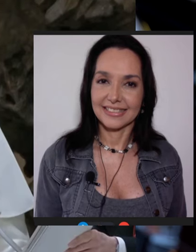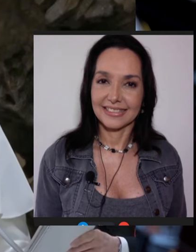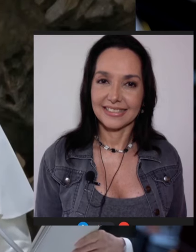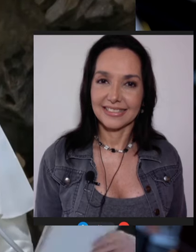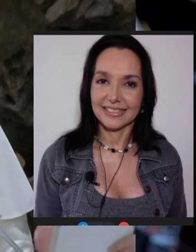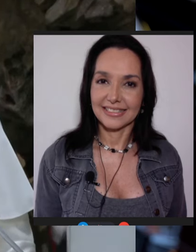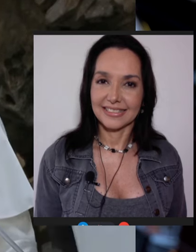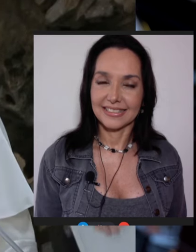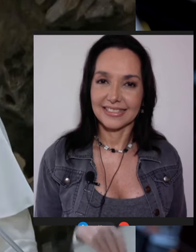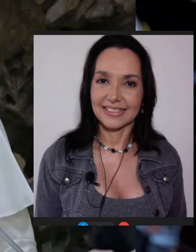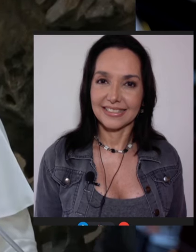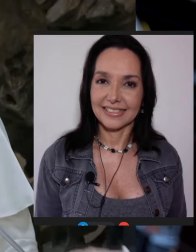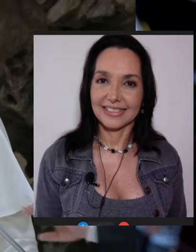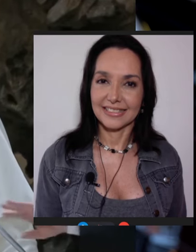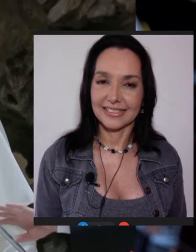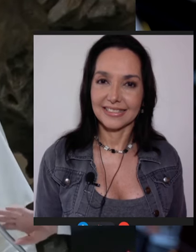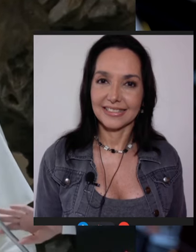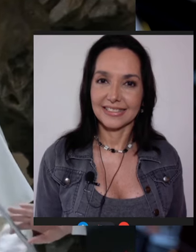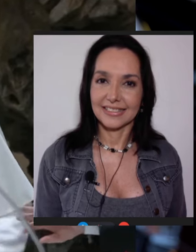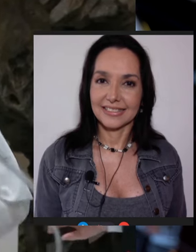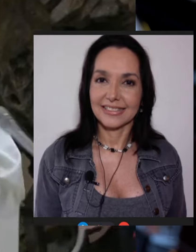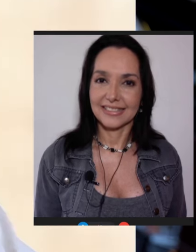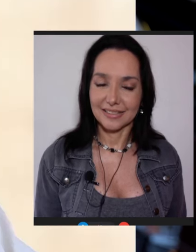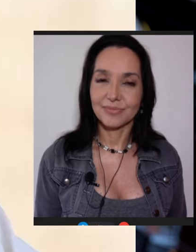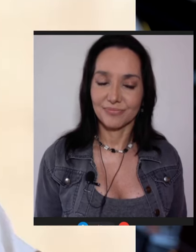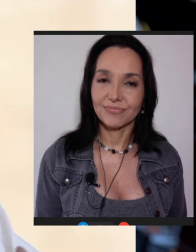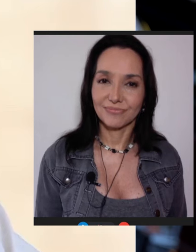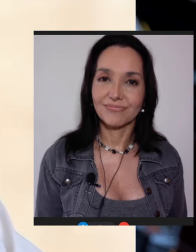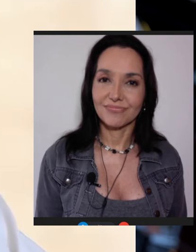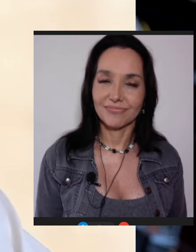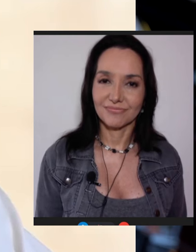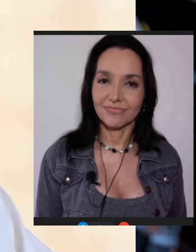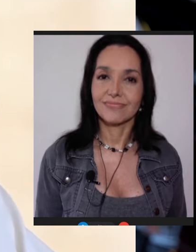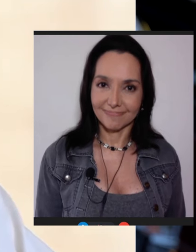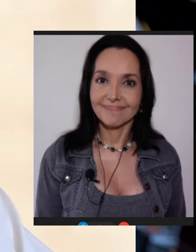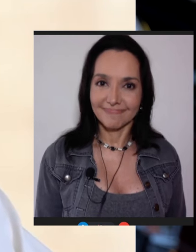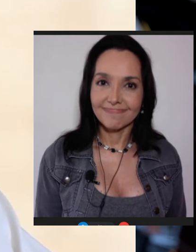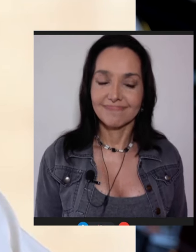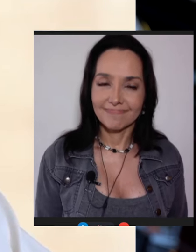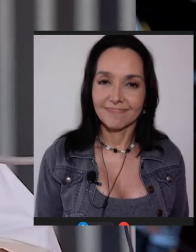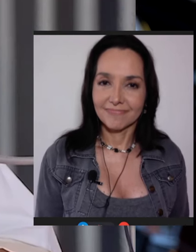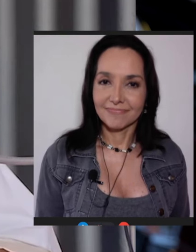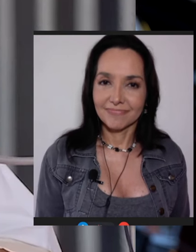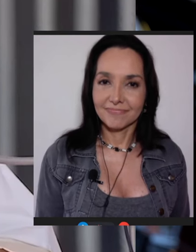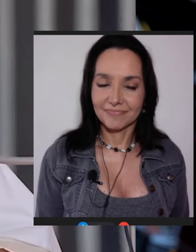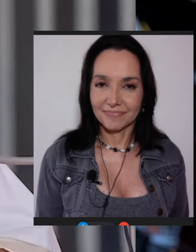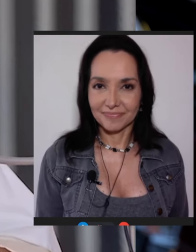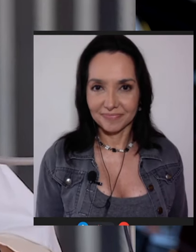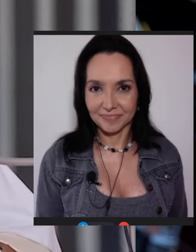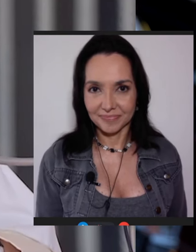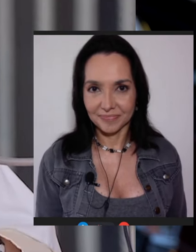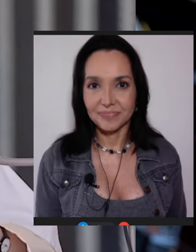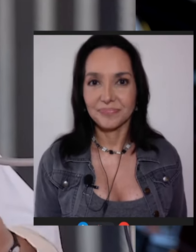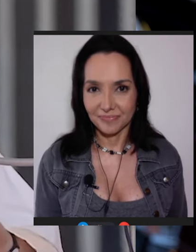Argentina pues se convierta en la nueva Venezuela. Y lo vemos a las claras, o sea, el apoyo ya no es implícito, sino